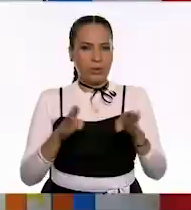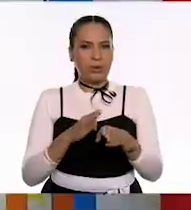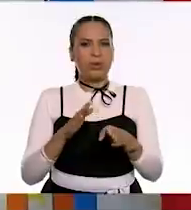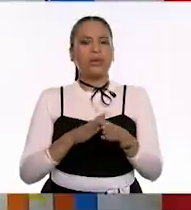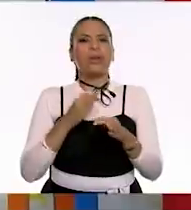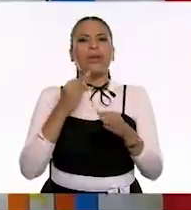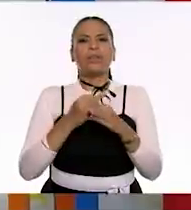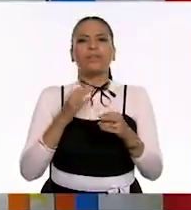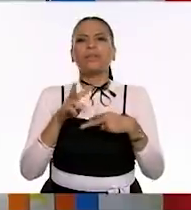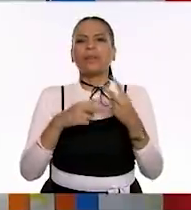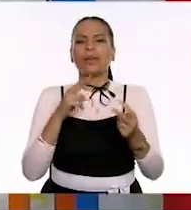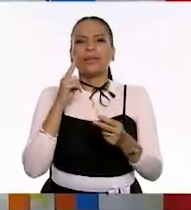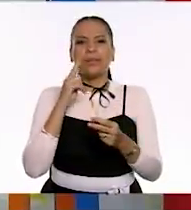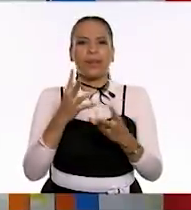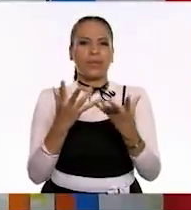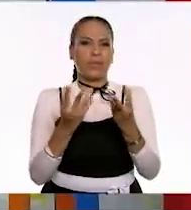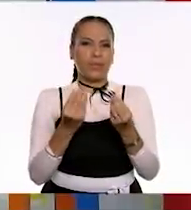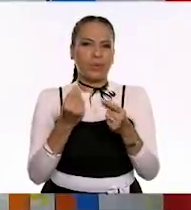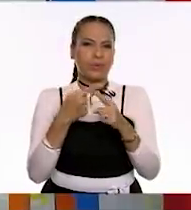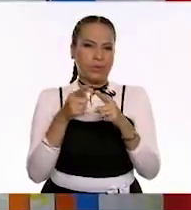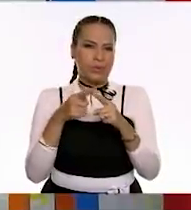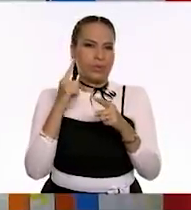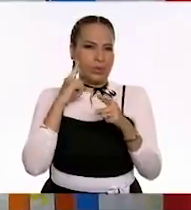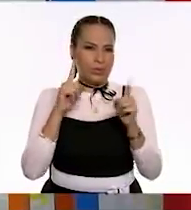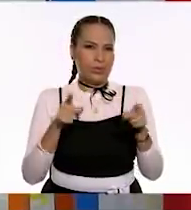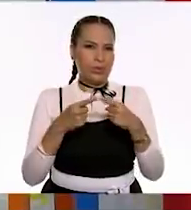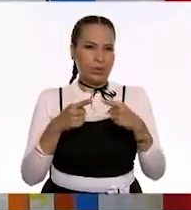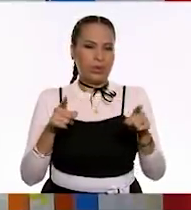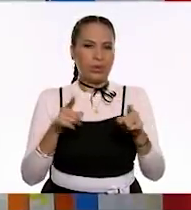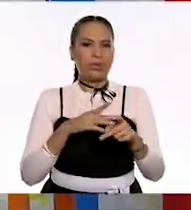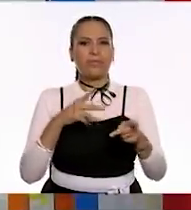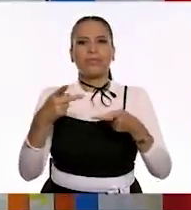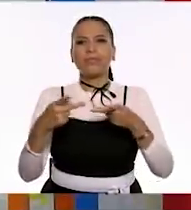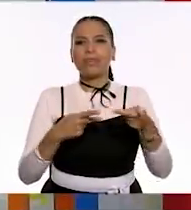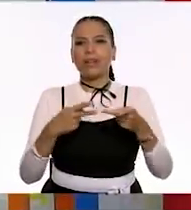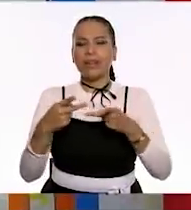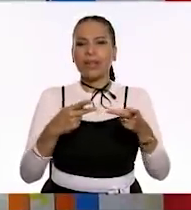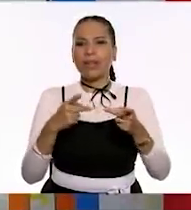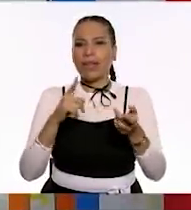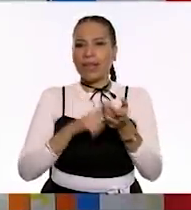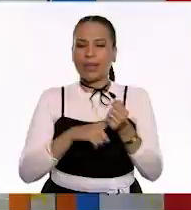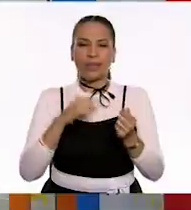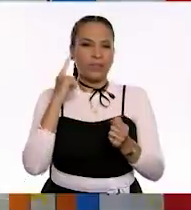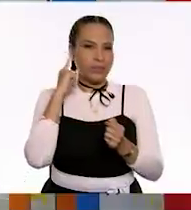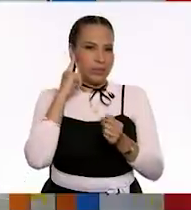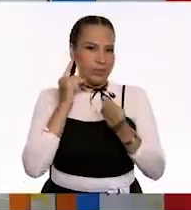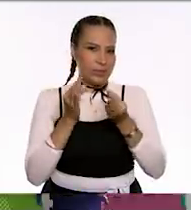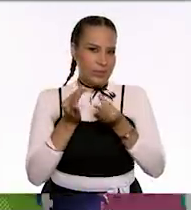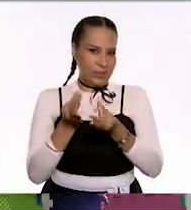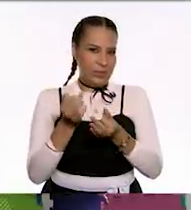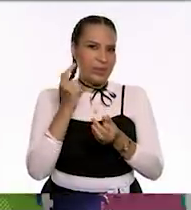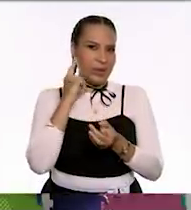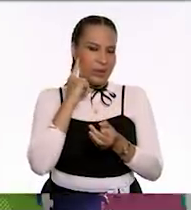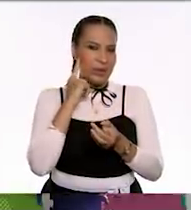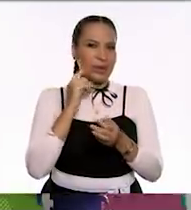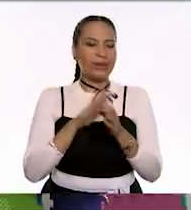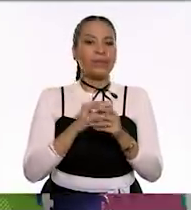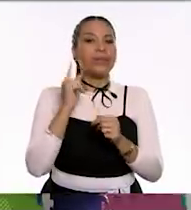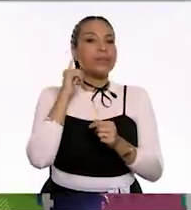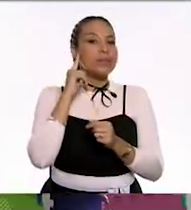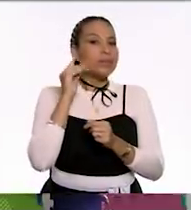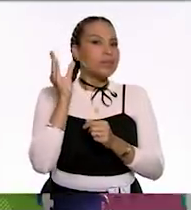vamos a ver muchos sonidos y vamos a preparar nuestro oído. Vamos a preparar la